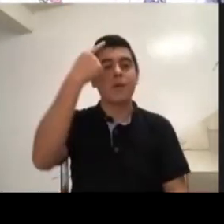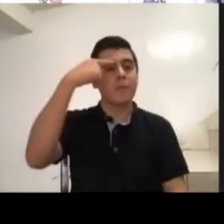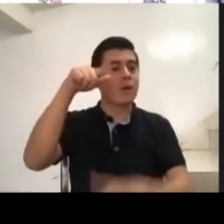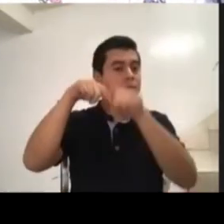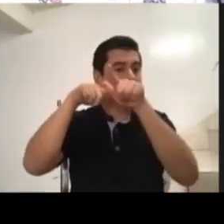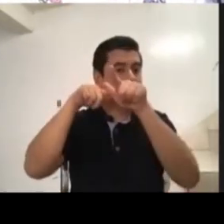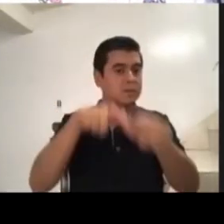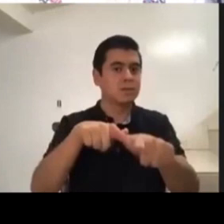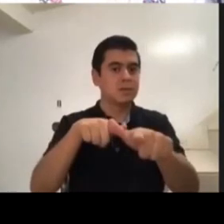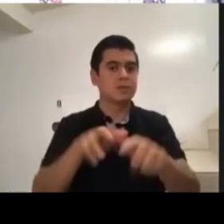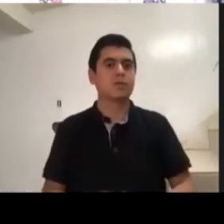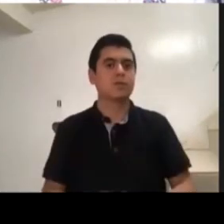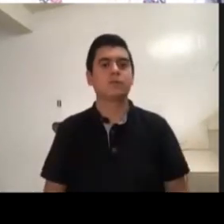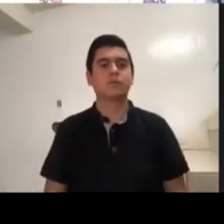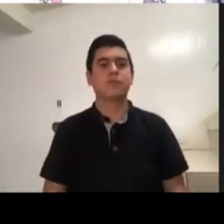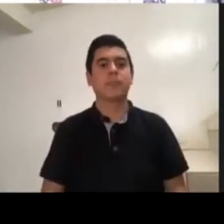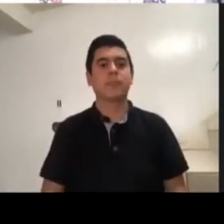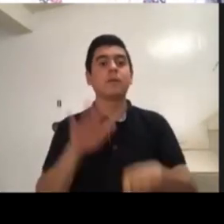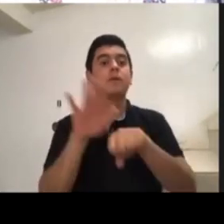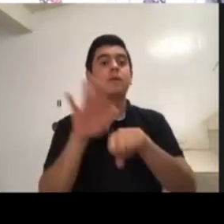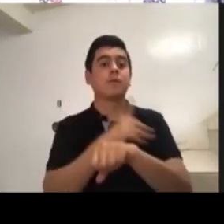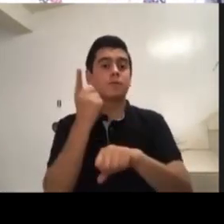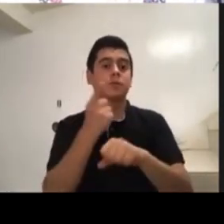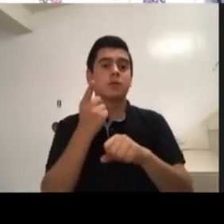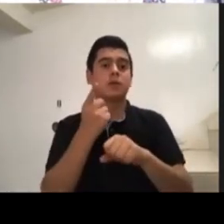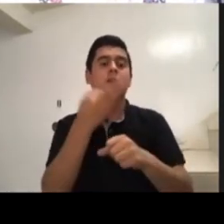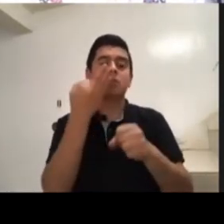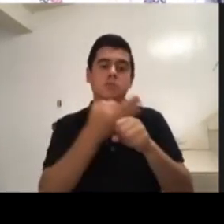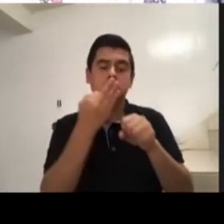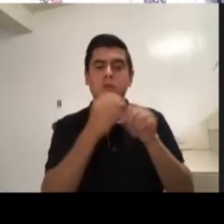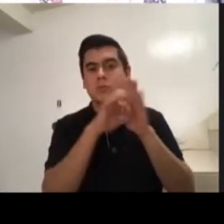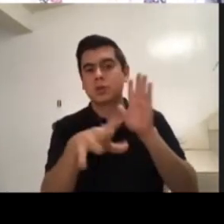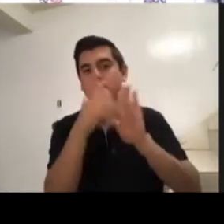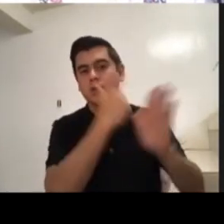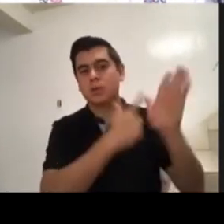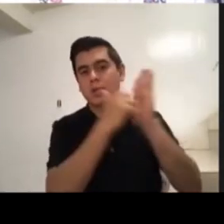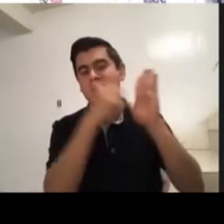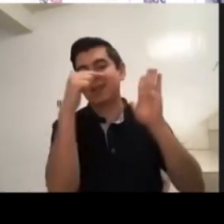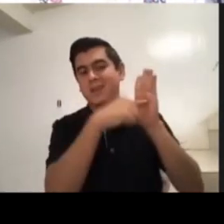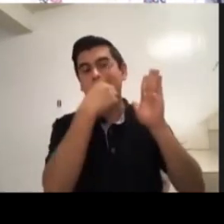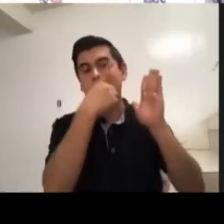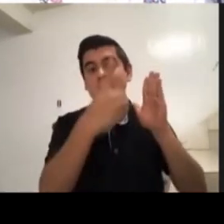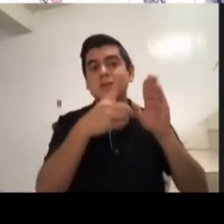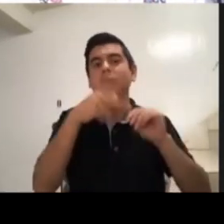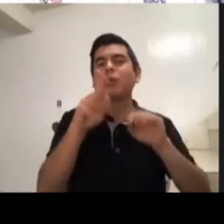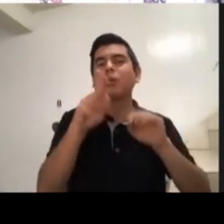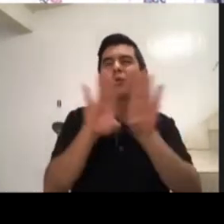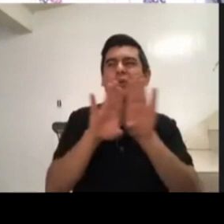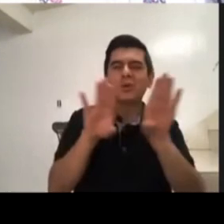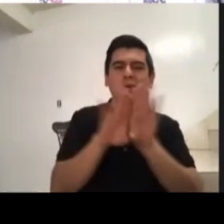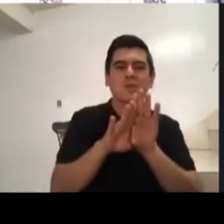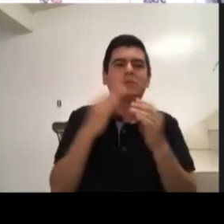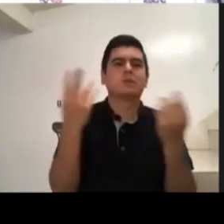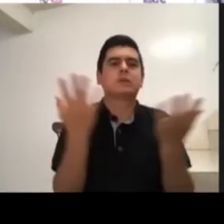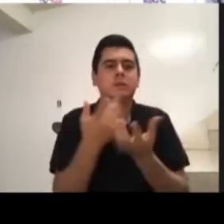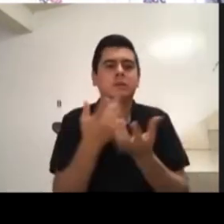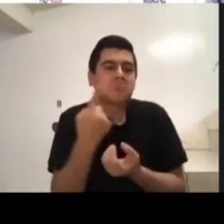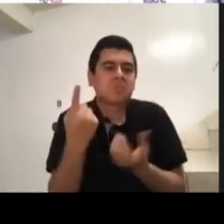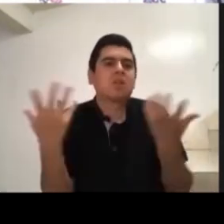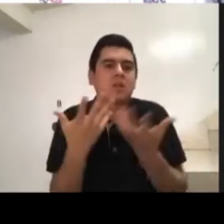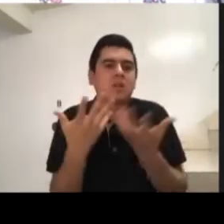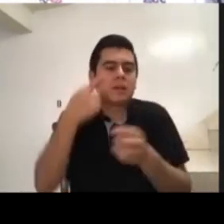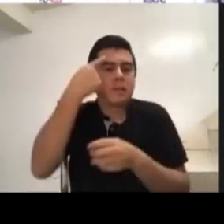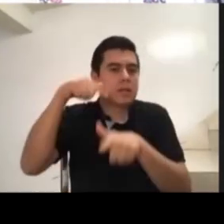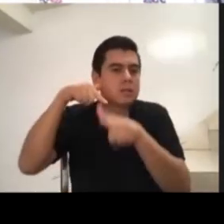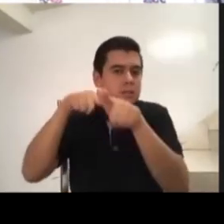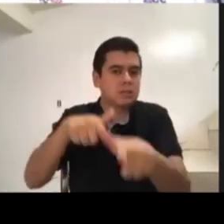las cosas que ya nos están planteando la normatividad y las nuevas condiciones, ¿no? Y desde luego acentuadas de una